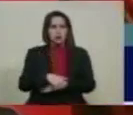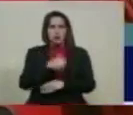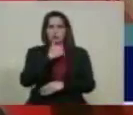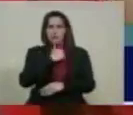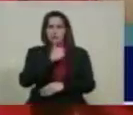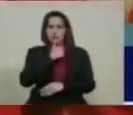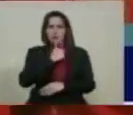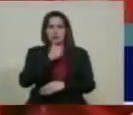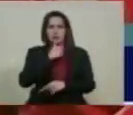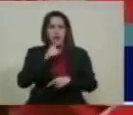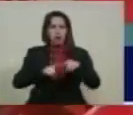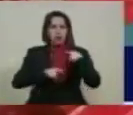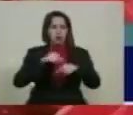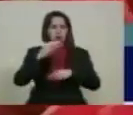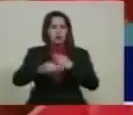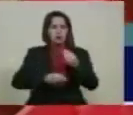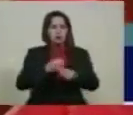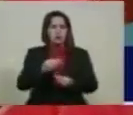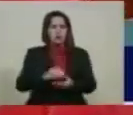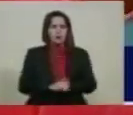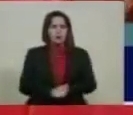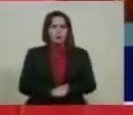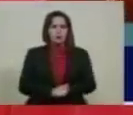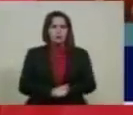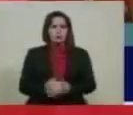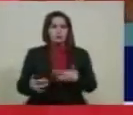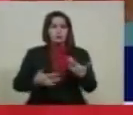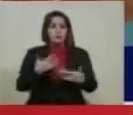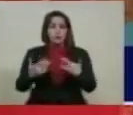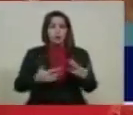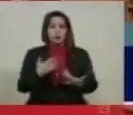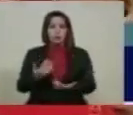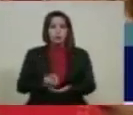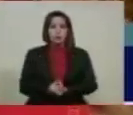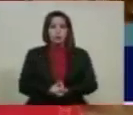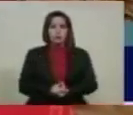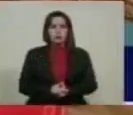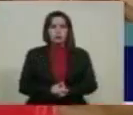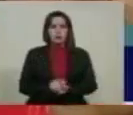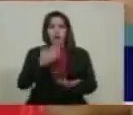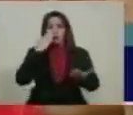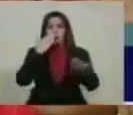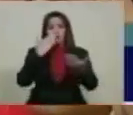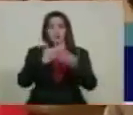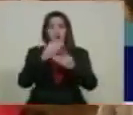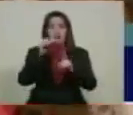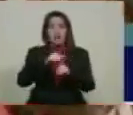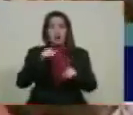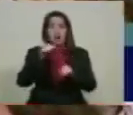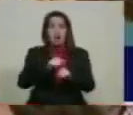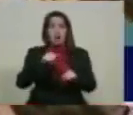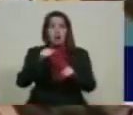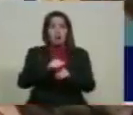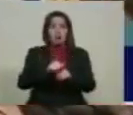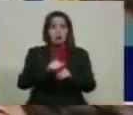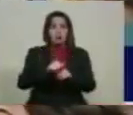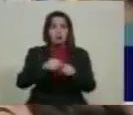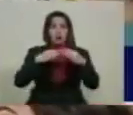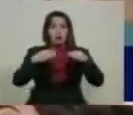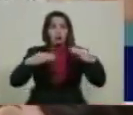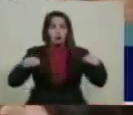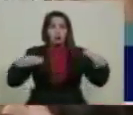todos debemos mantenernos activos, al frente de las luchas populares, construyendo la